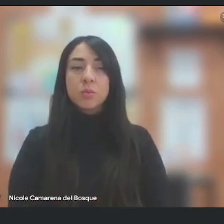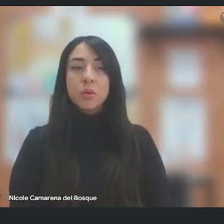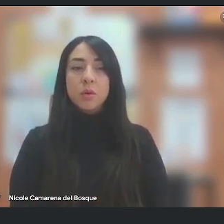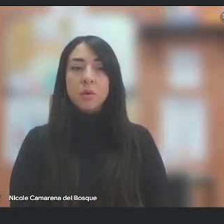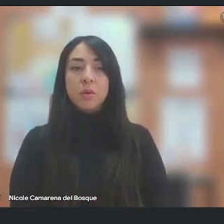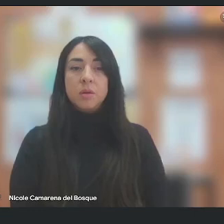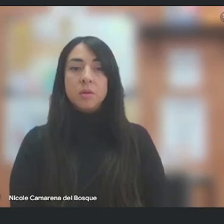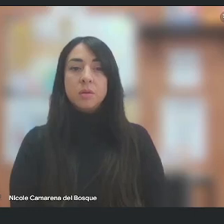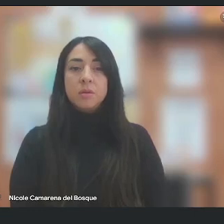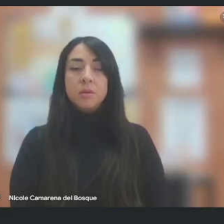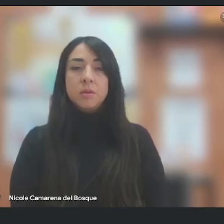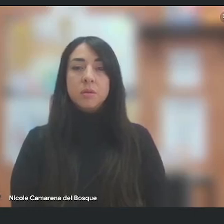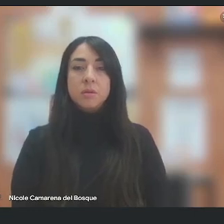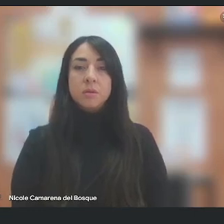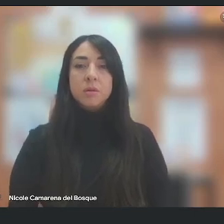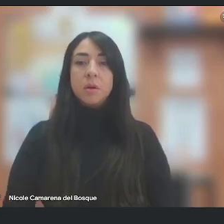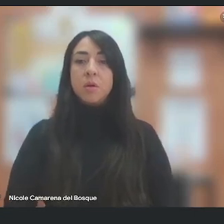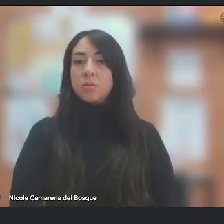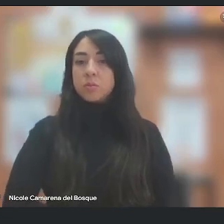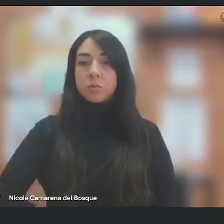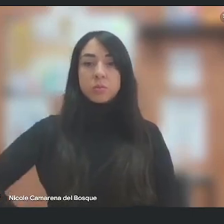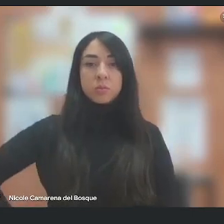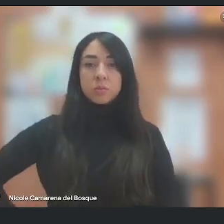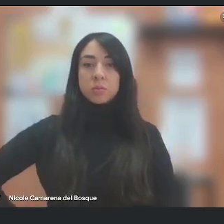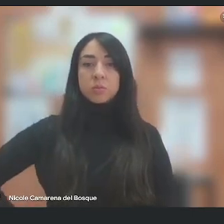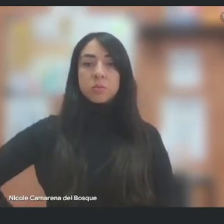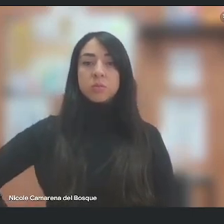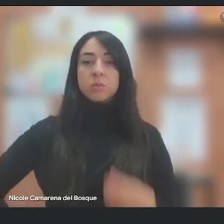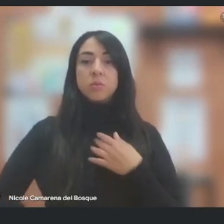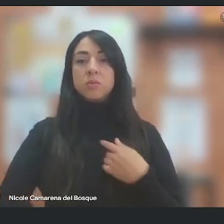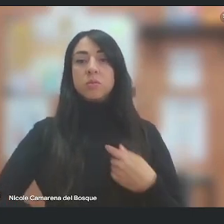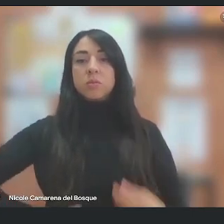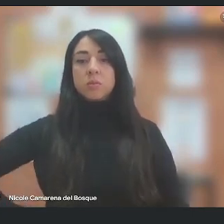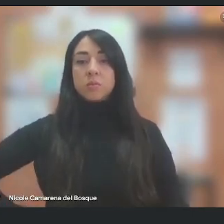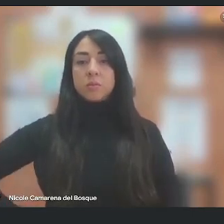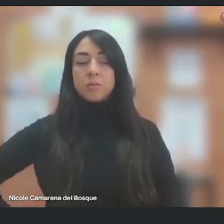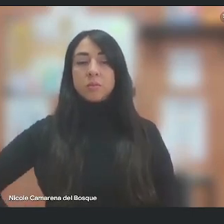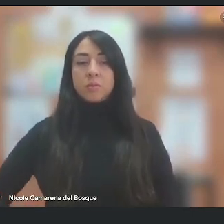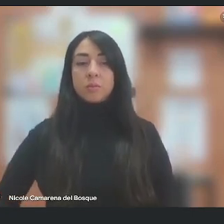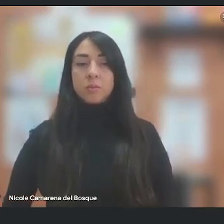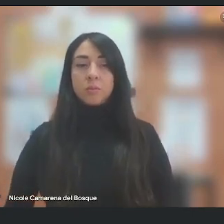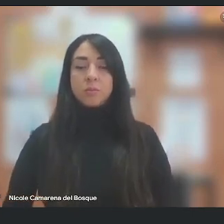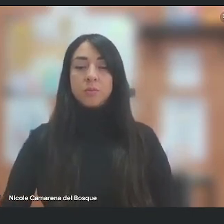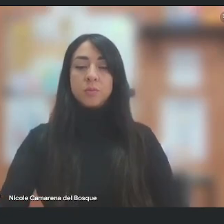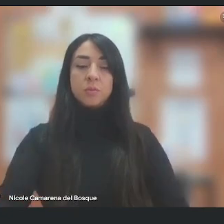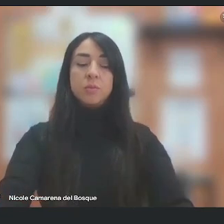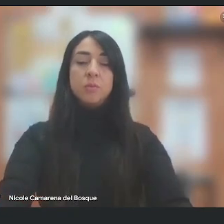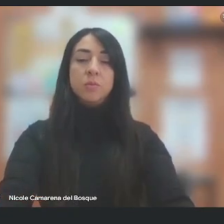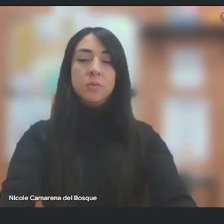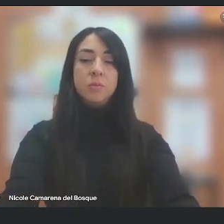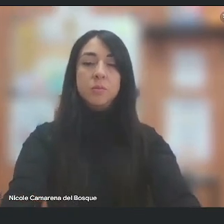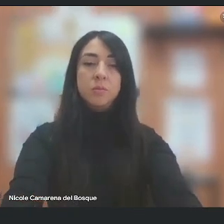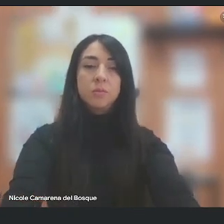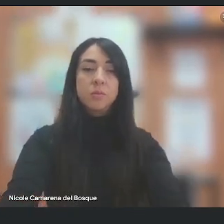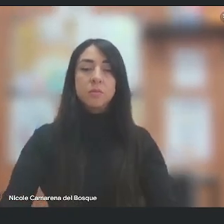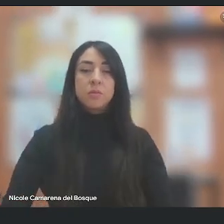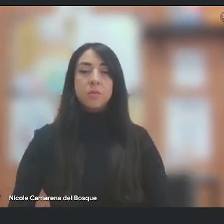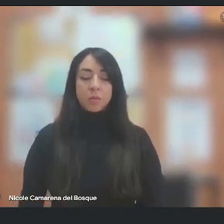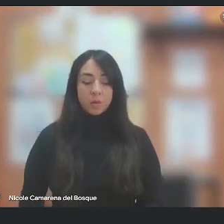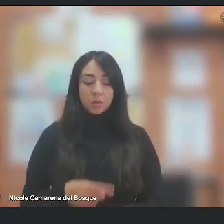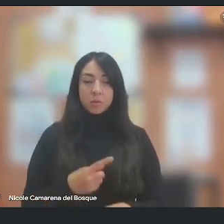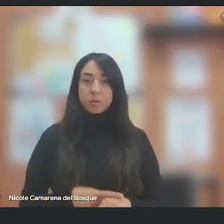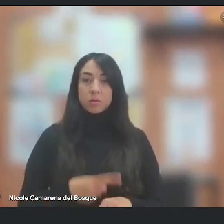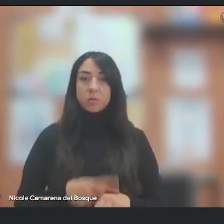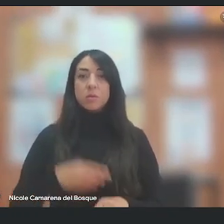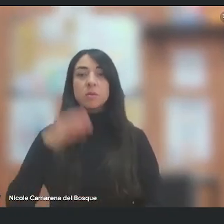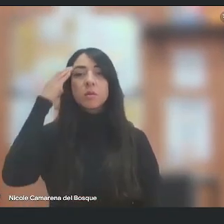mujeres o personas menstruantes. Otros síntomas puede ser dolor de cabeza, sudoración o calor,